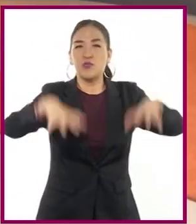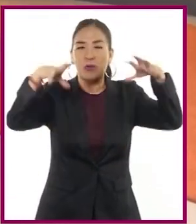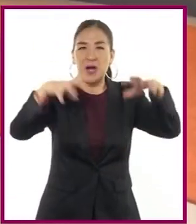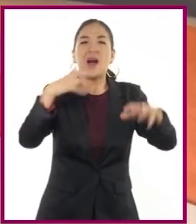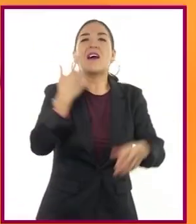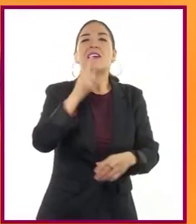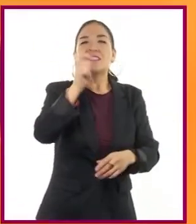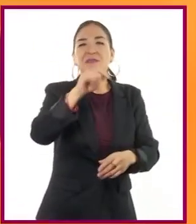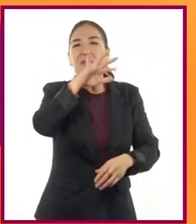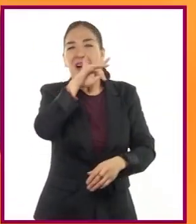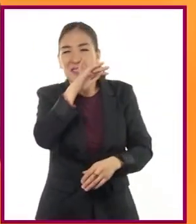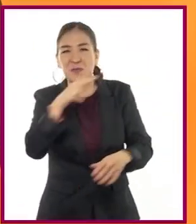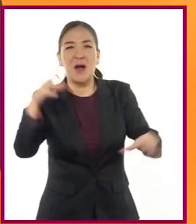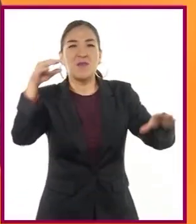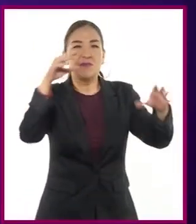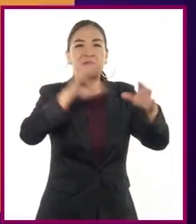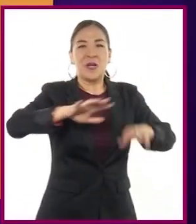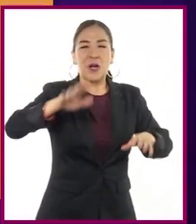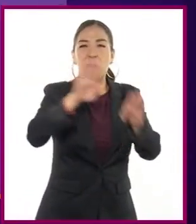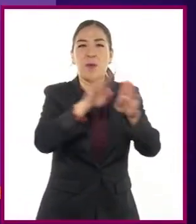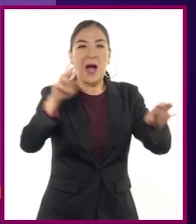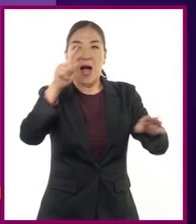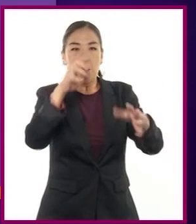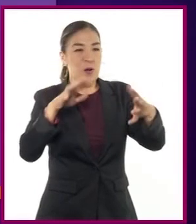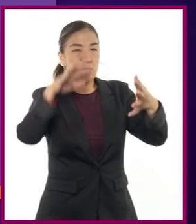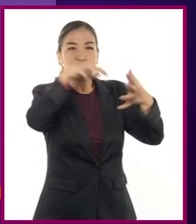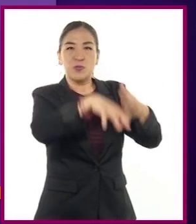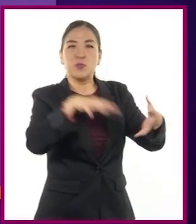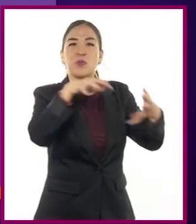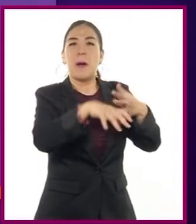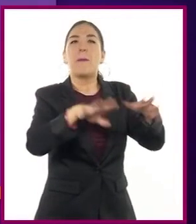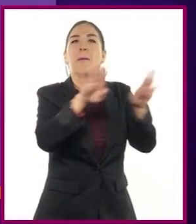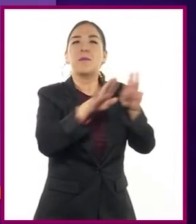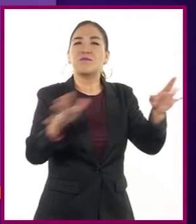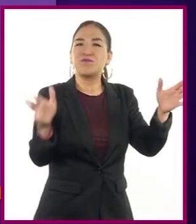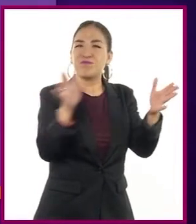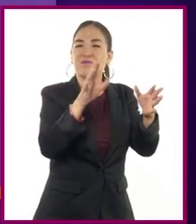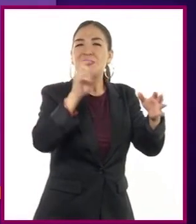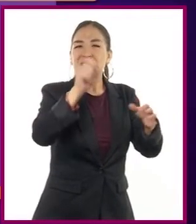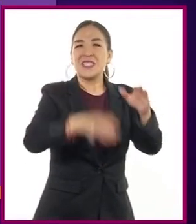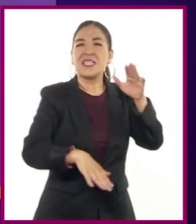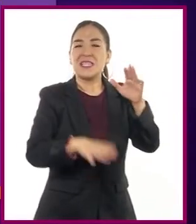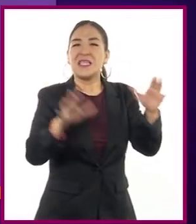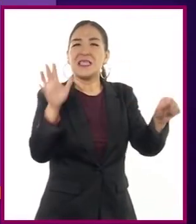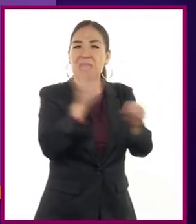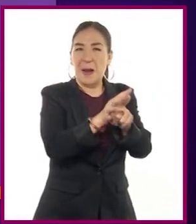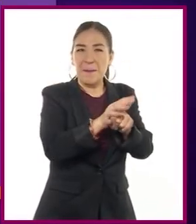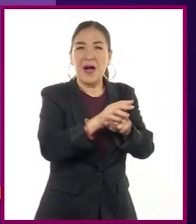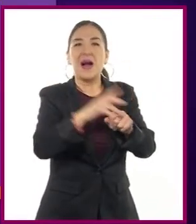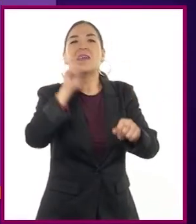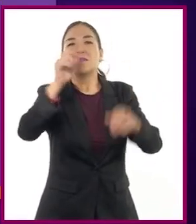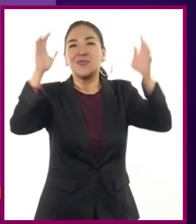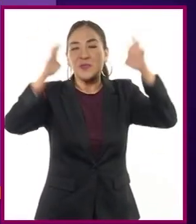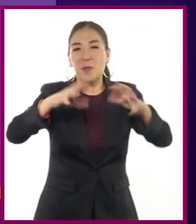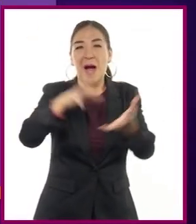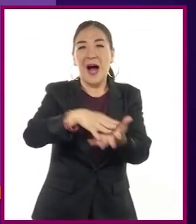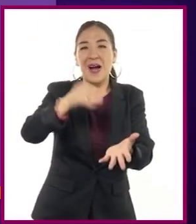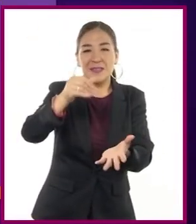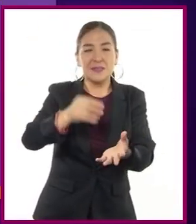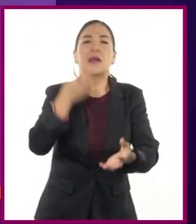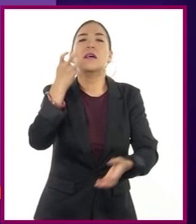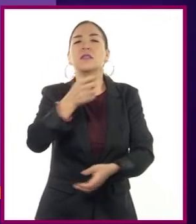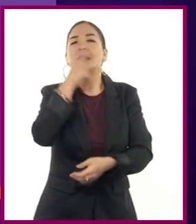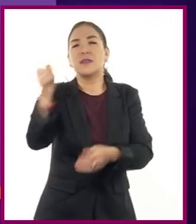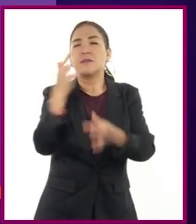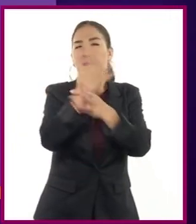las coladeras. Si bien ella señala esto como una de las características del lugar donde vive, comenta que más allá de